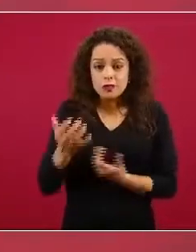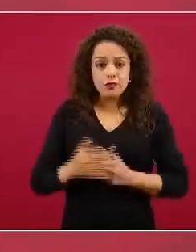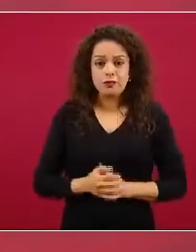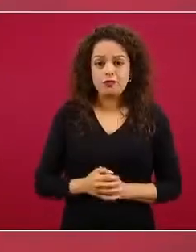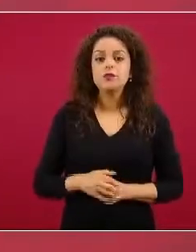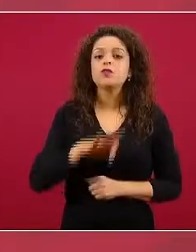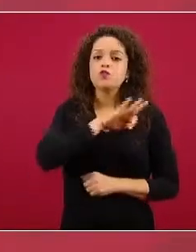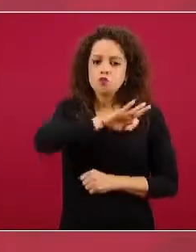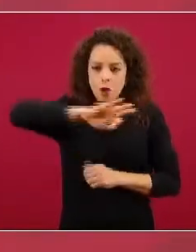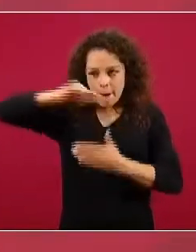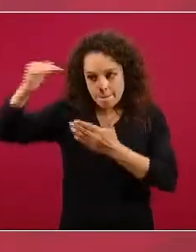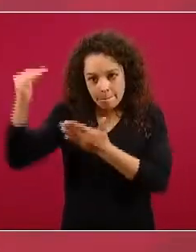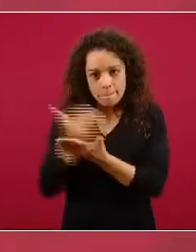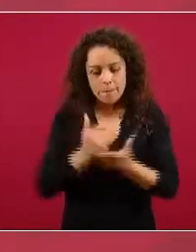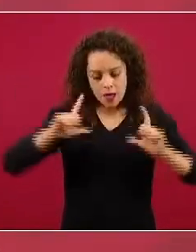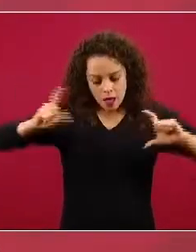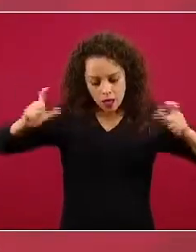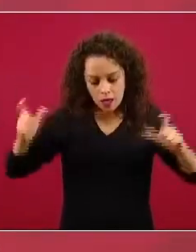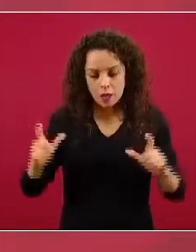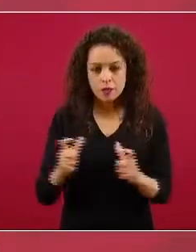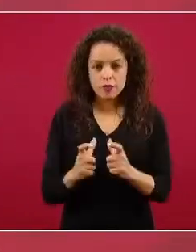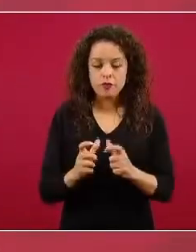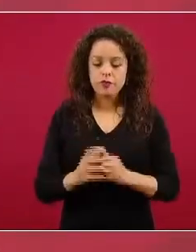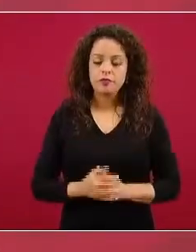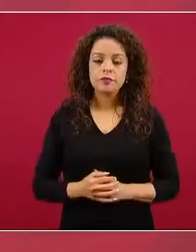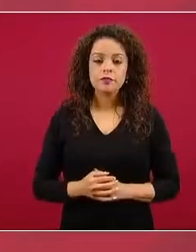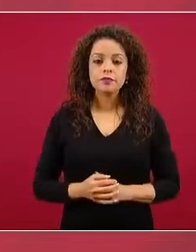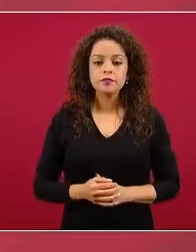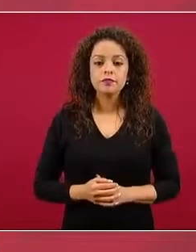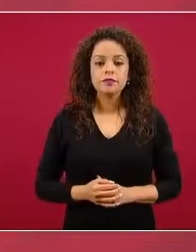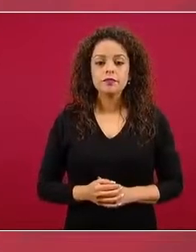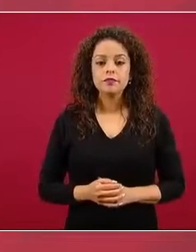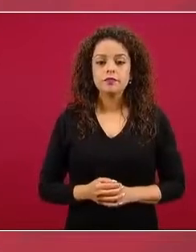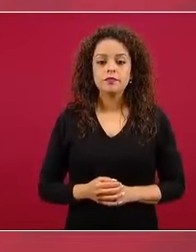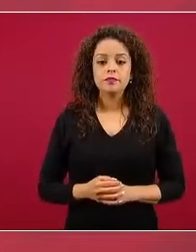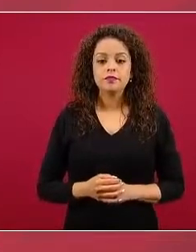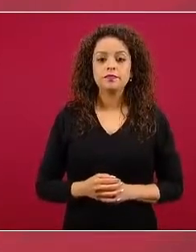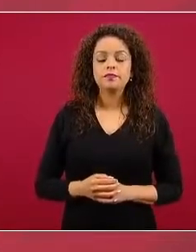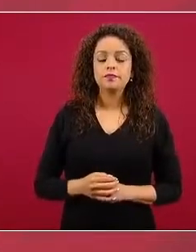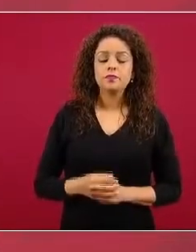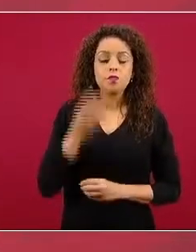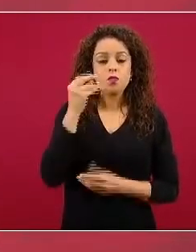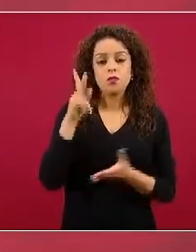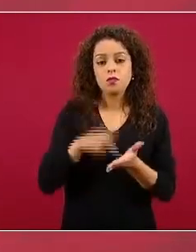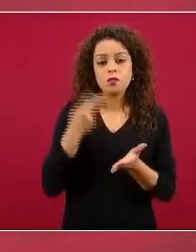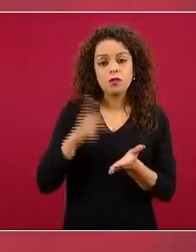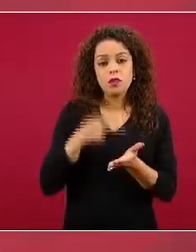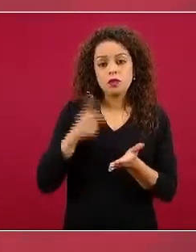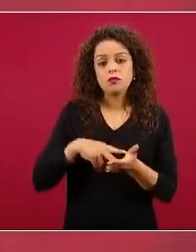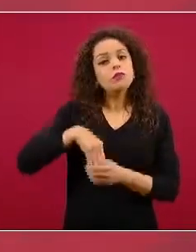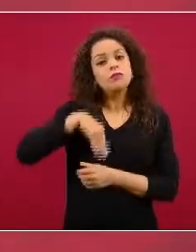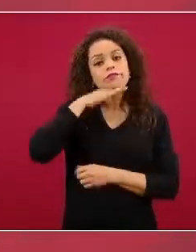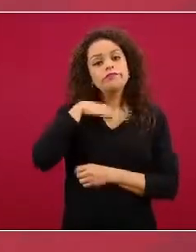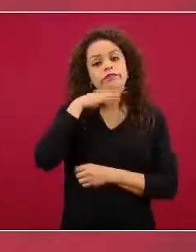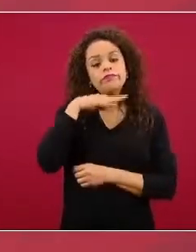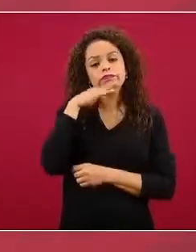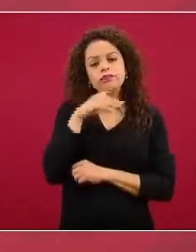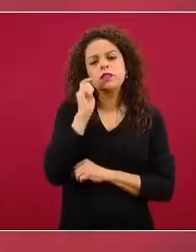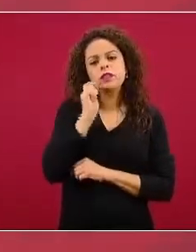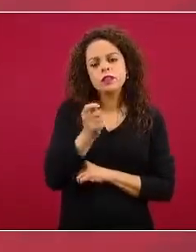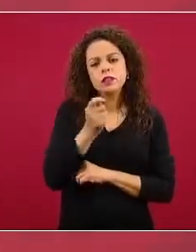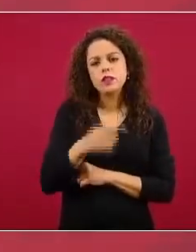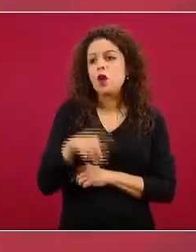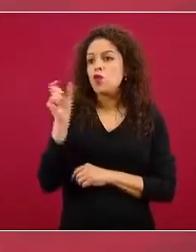menores. Un elemento crítico que comúnmente se pierde de vista cuando se lamentan cosas